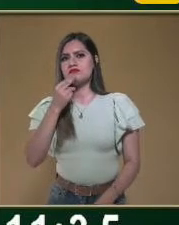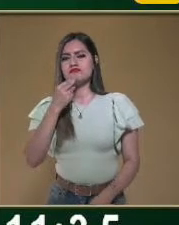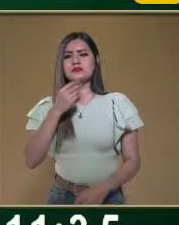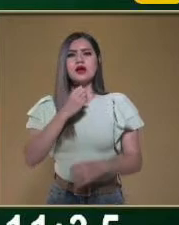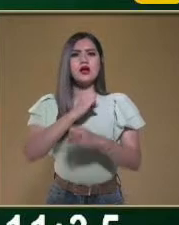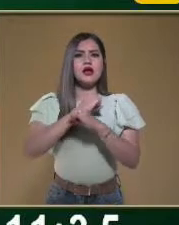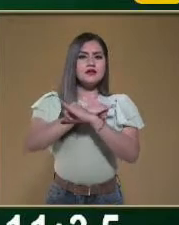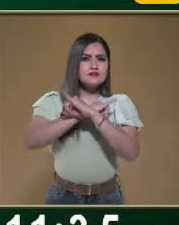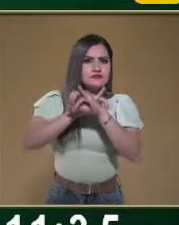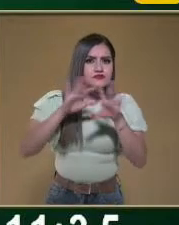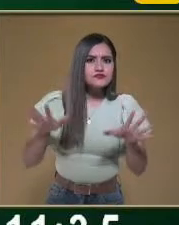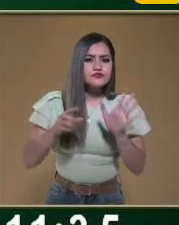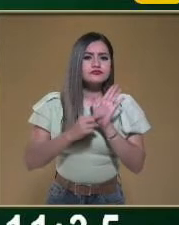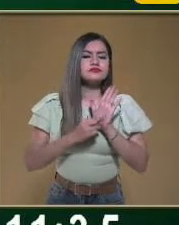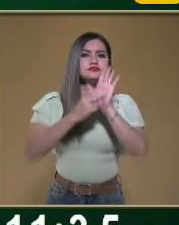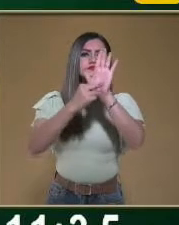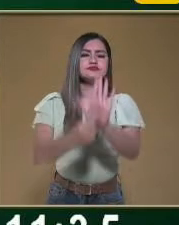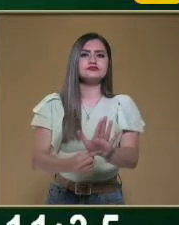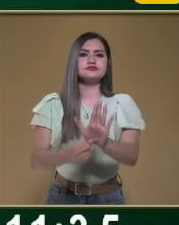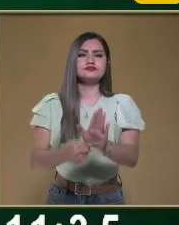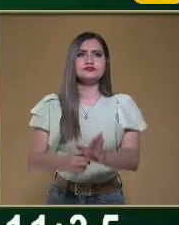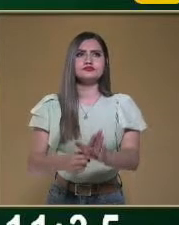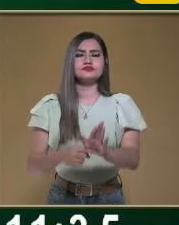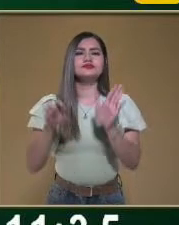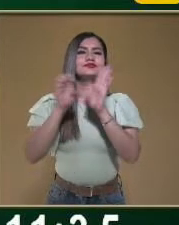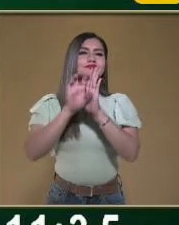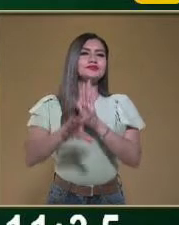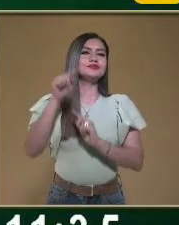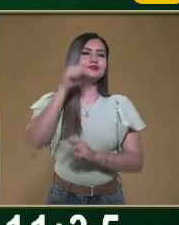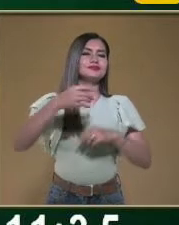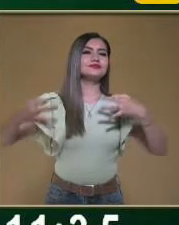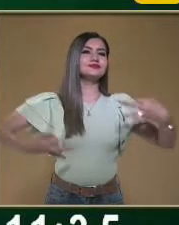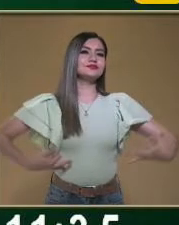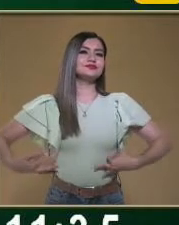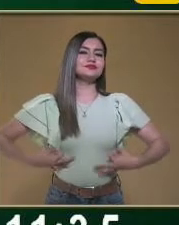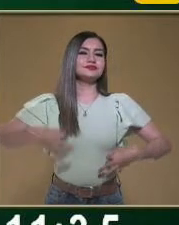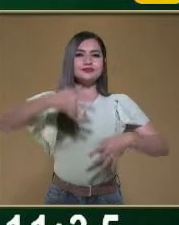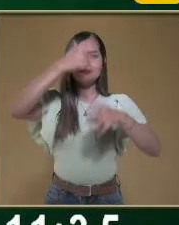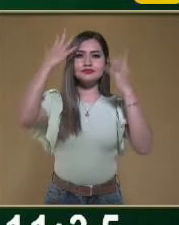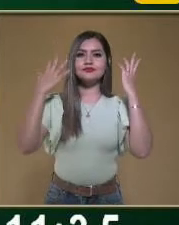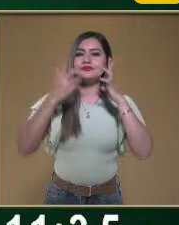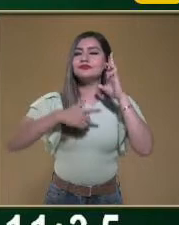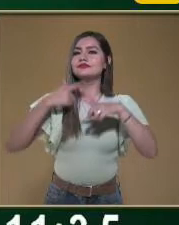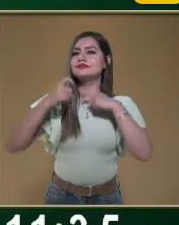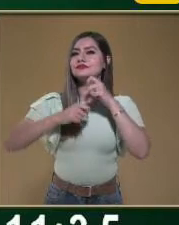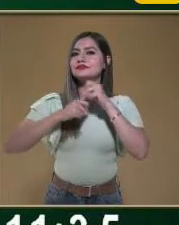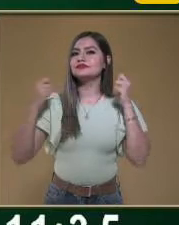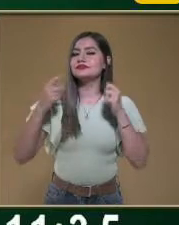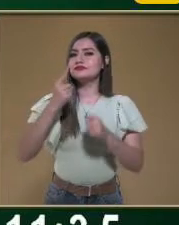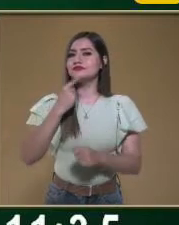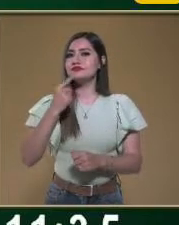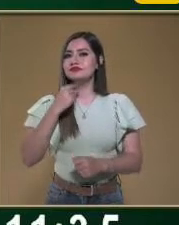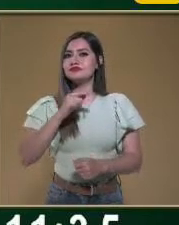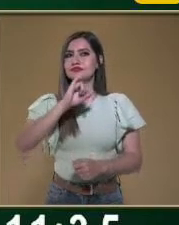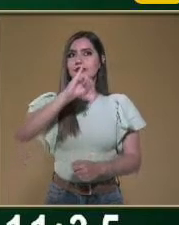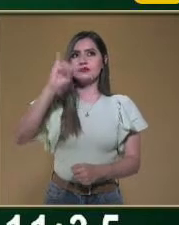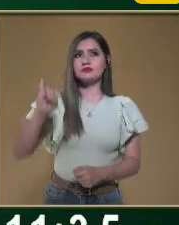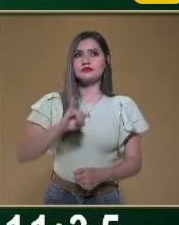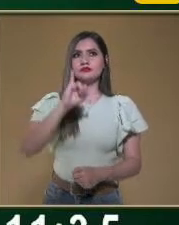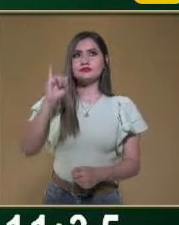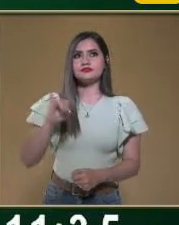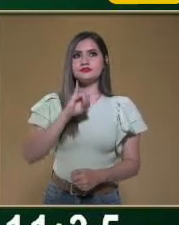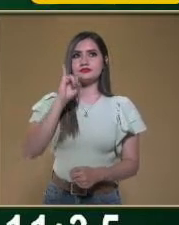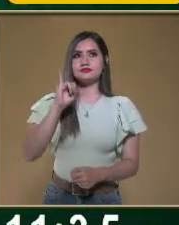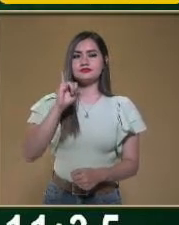el Teatro Arcoiris presenta Caperucita Roja el viernes 20 de noviembre a las 7 p.m. Dice, te